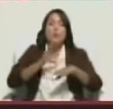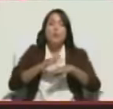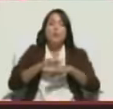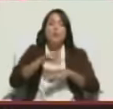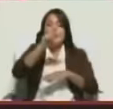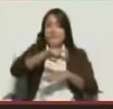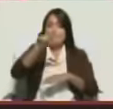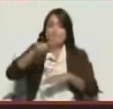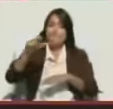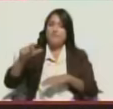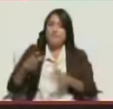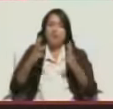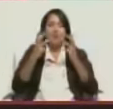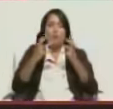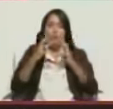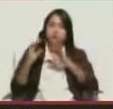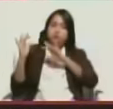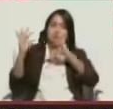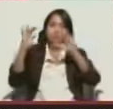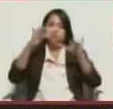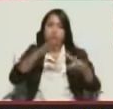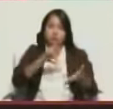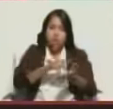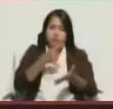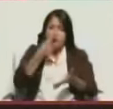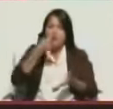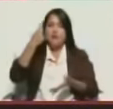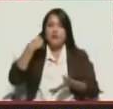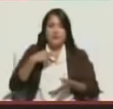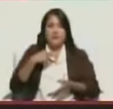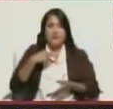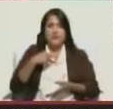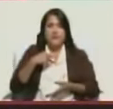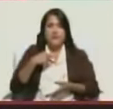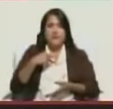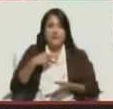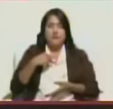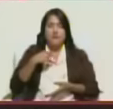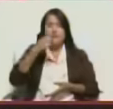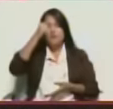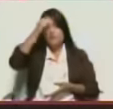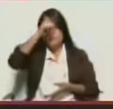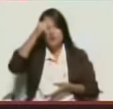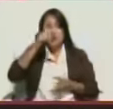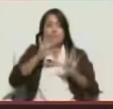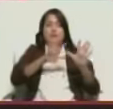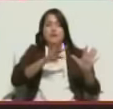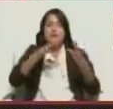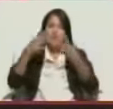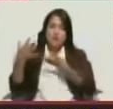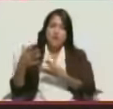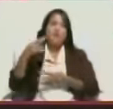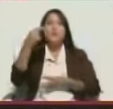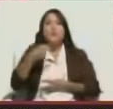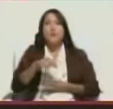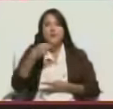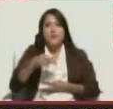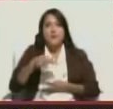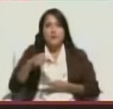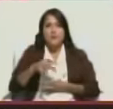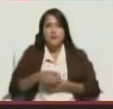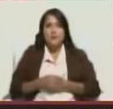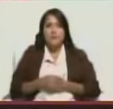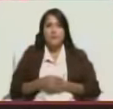extraordinaria participación del día de ayer domingo 19 de noviembre en el cacro electoral